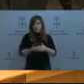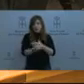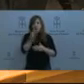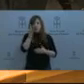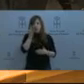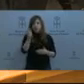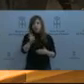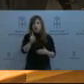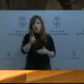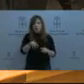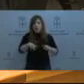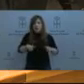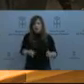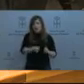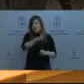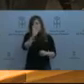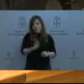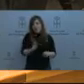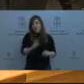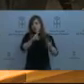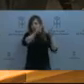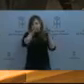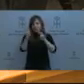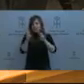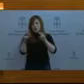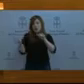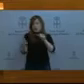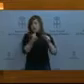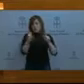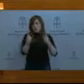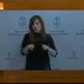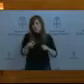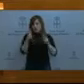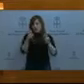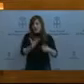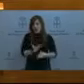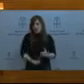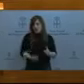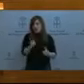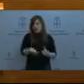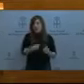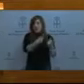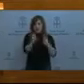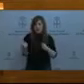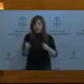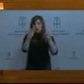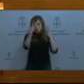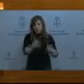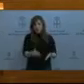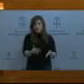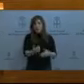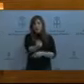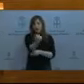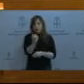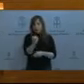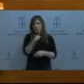les ocurrió al principio, que parecía que era un tema que no tocaba debatir, el tema del aborto. Será también necesario que ustedes nos apoyen